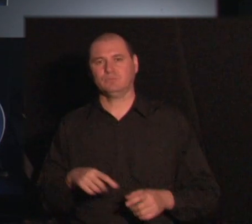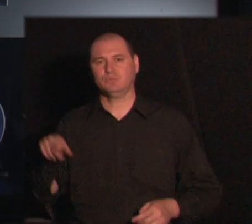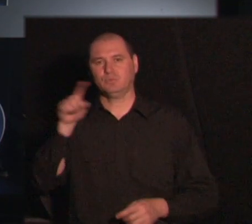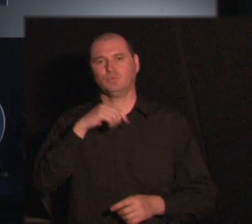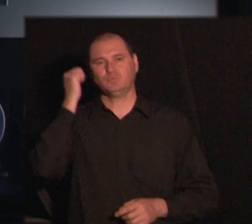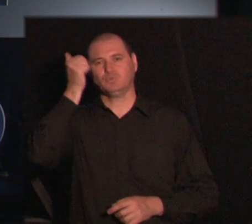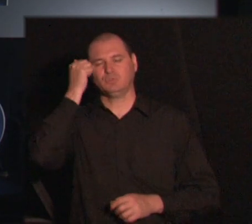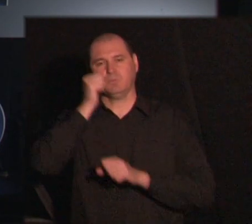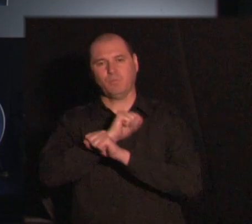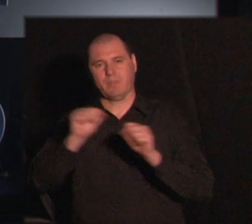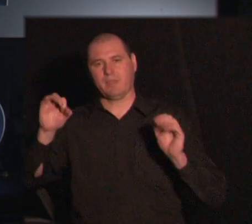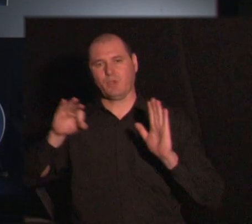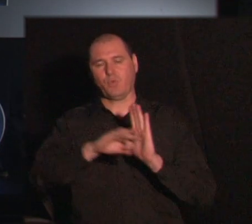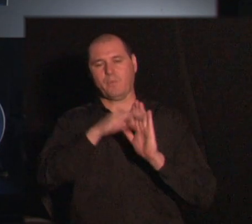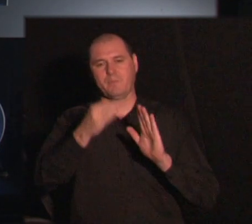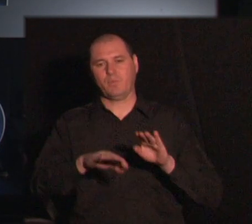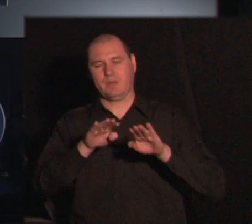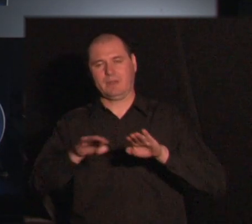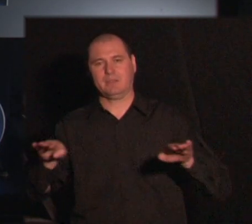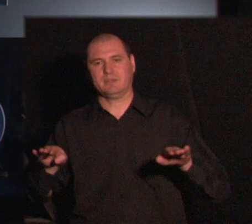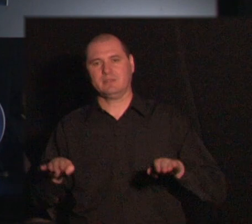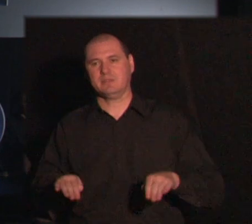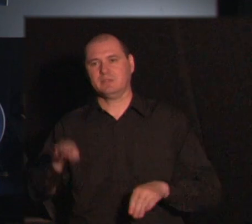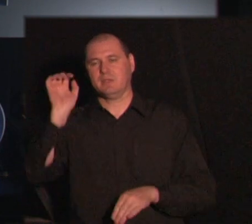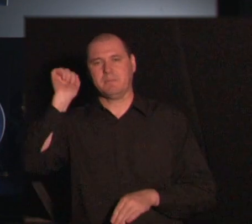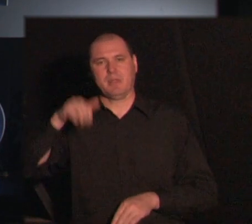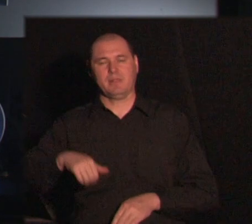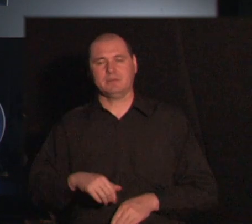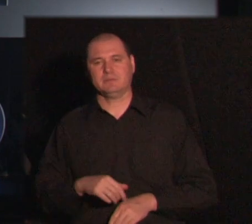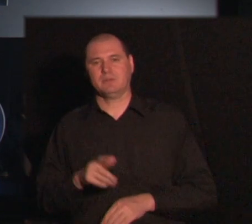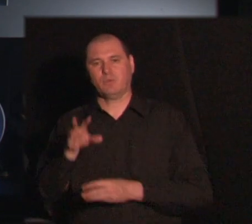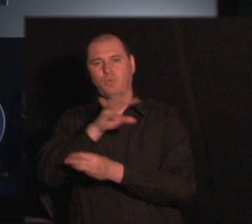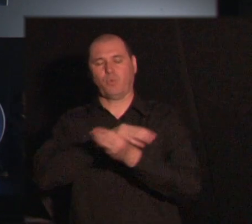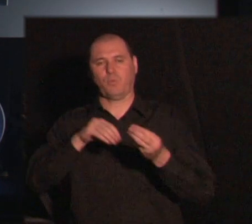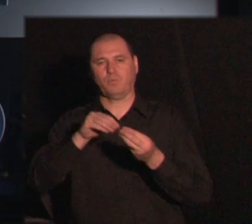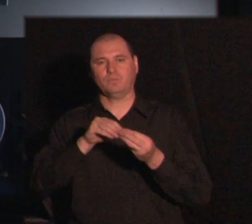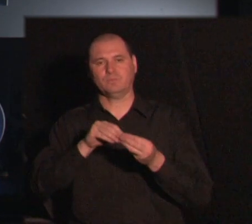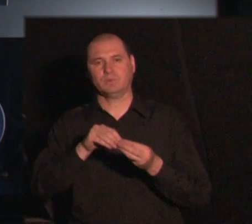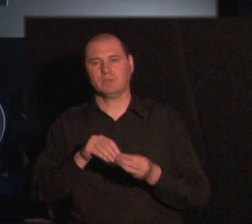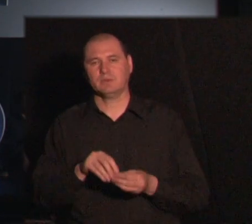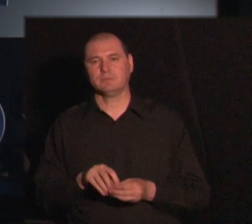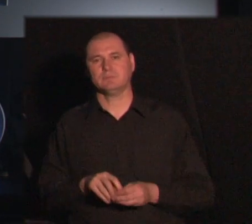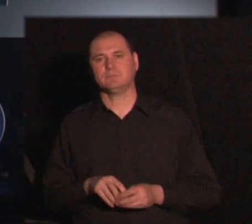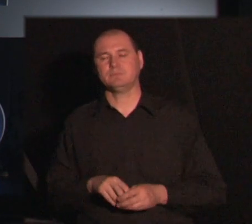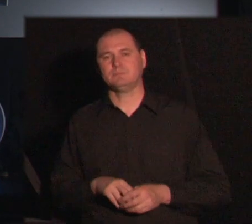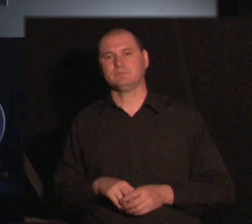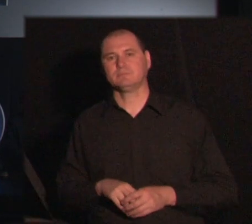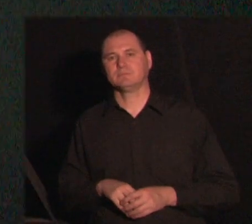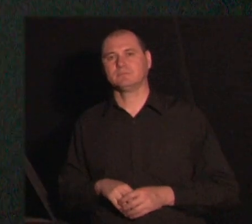estos sueños se están realizando. Una niña que creció sin padre, que creció en la comunidad.